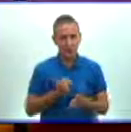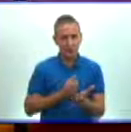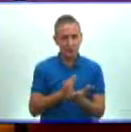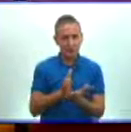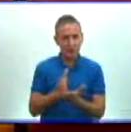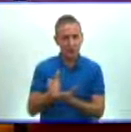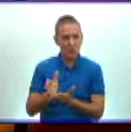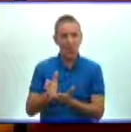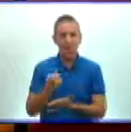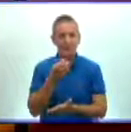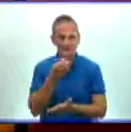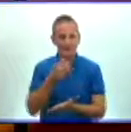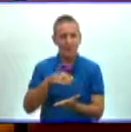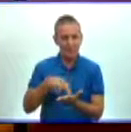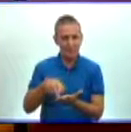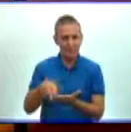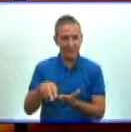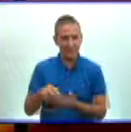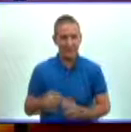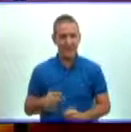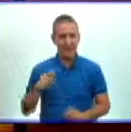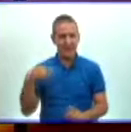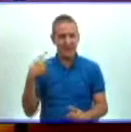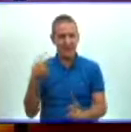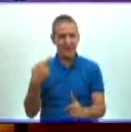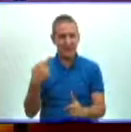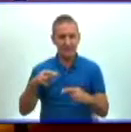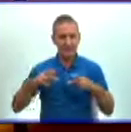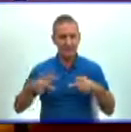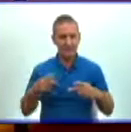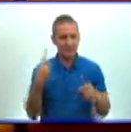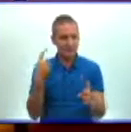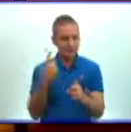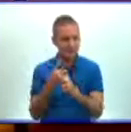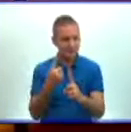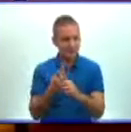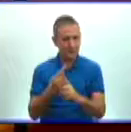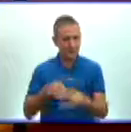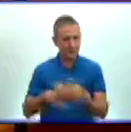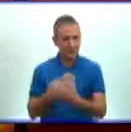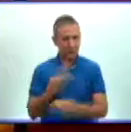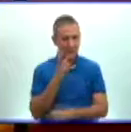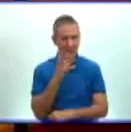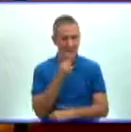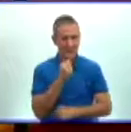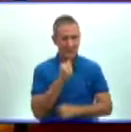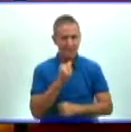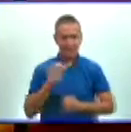transitables. Hasta que nos volvamos a ver, que tengan días muy bonitos.